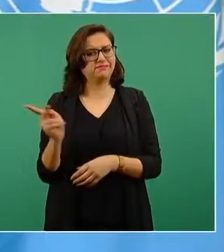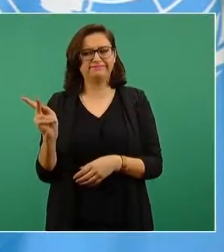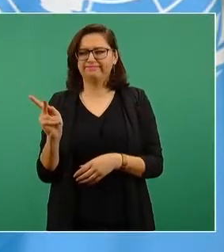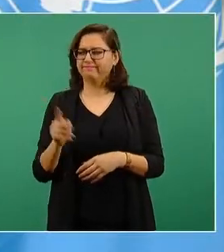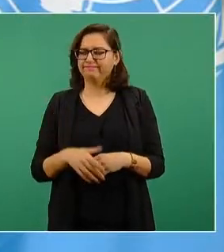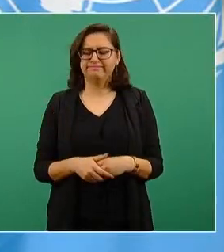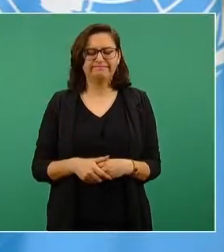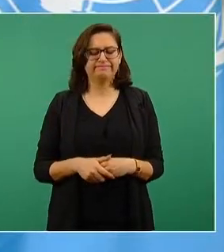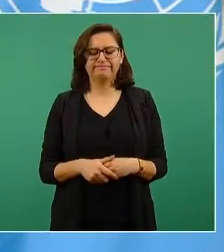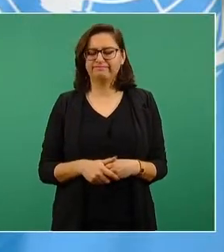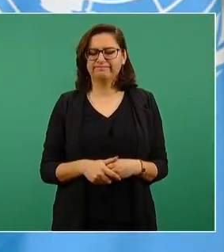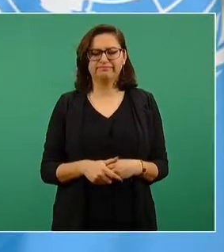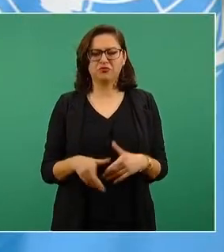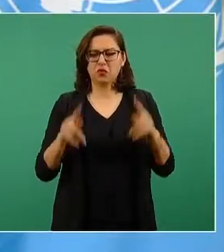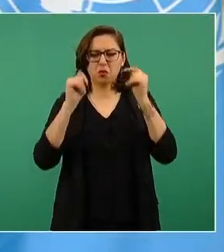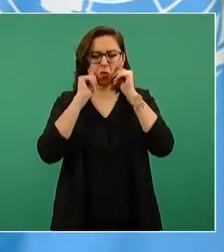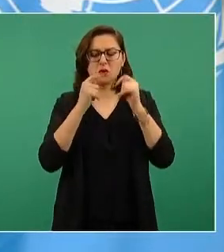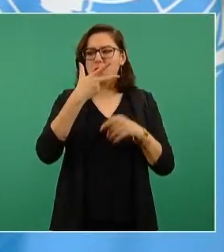sean hombres o mujeres.